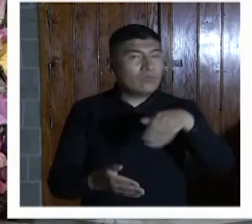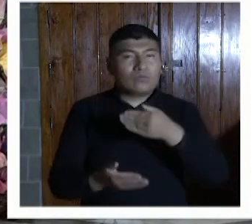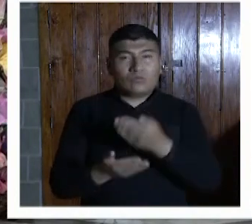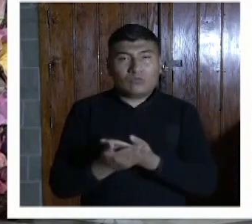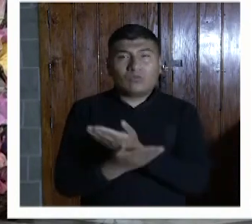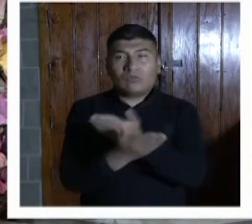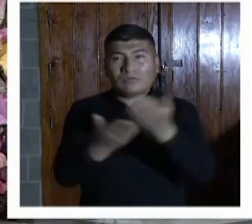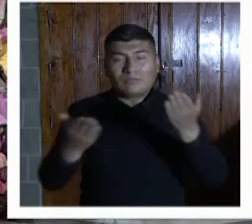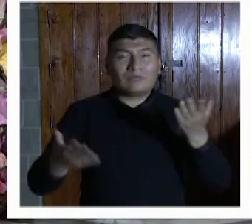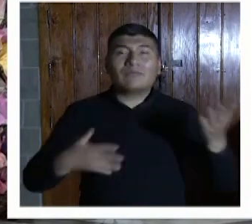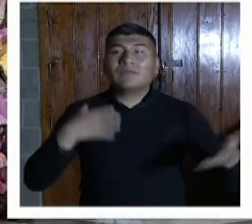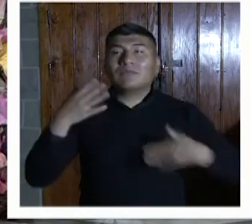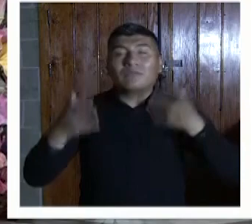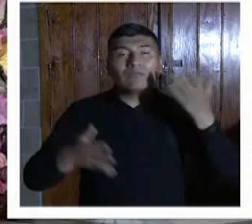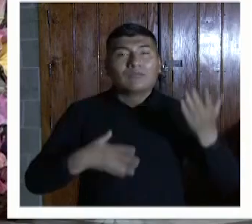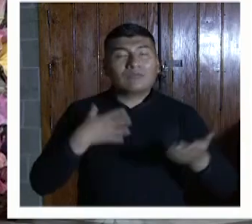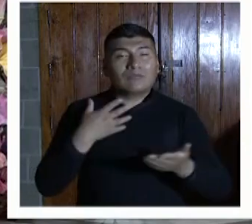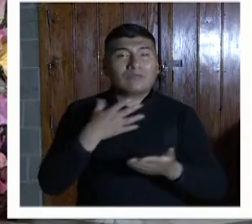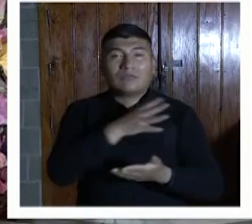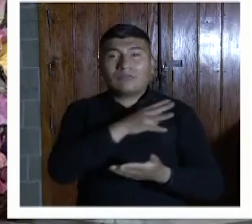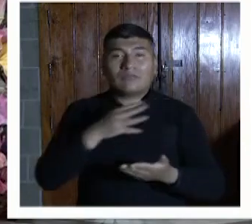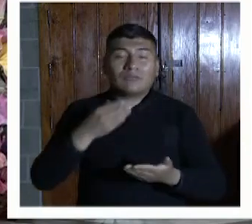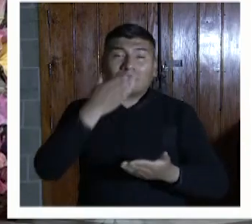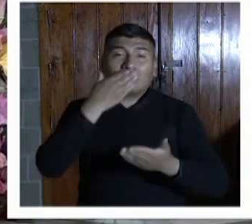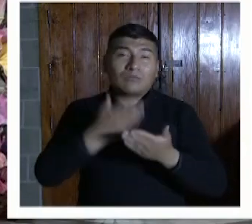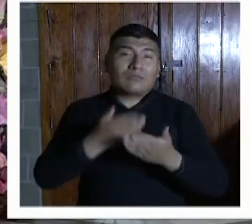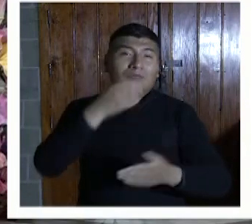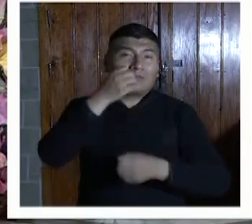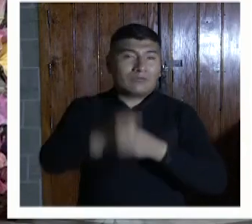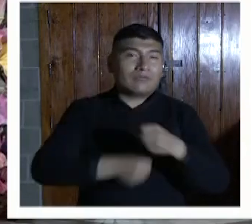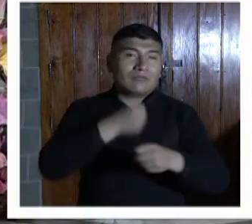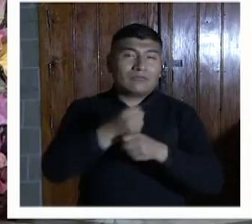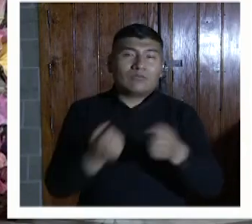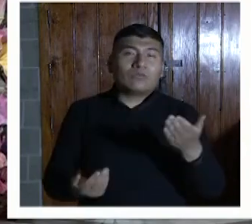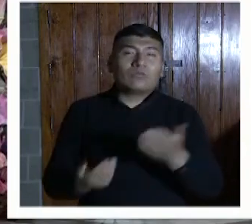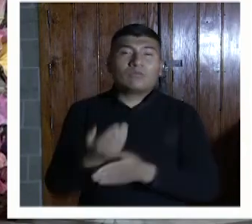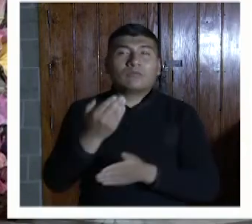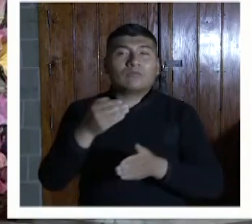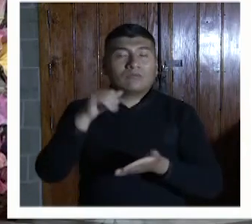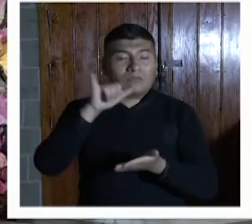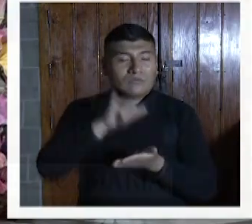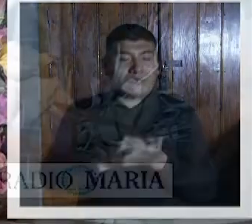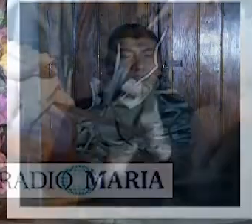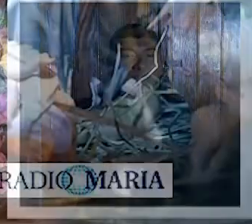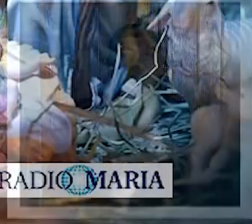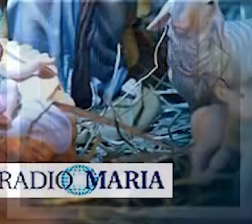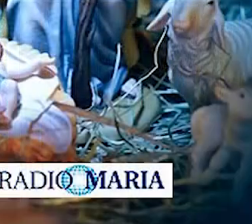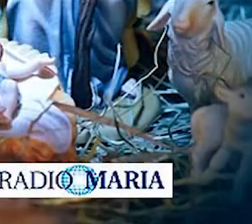un feliz y próspero año nuevo. Así sea. Amén.